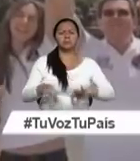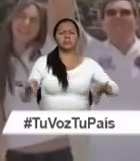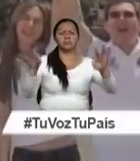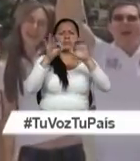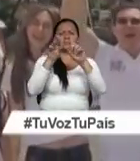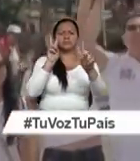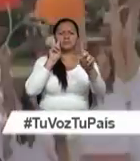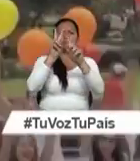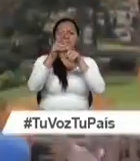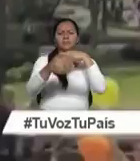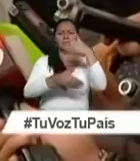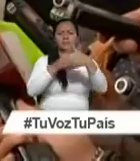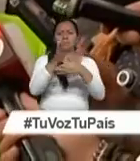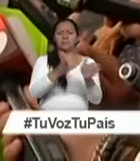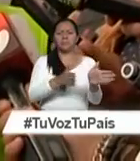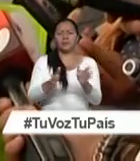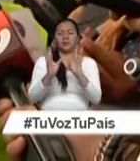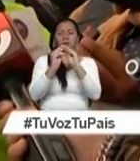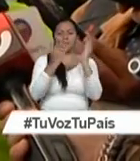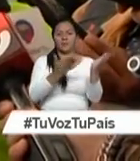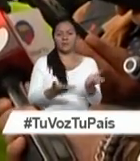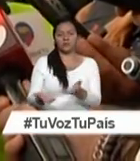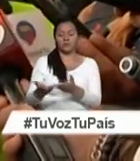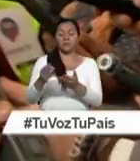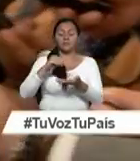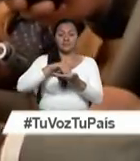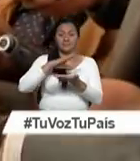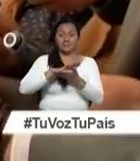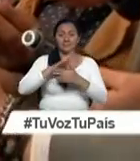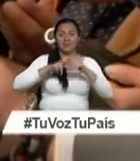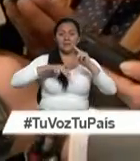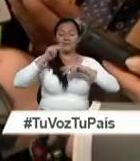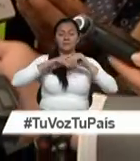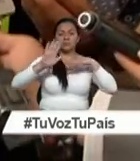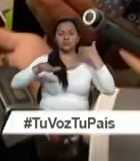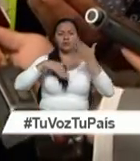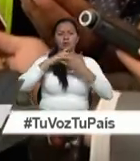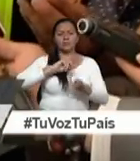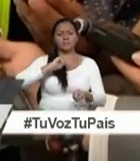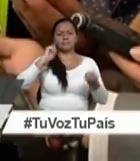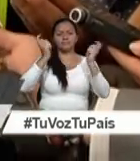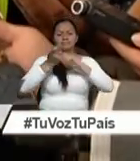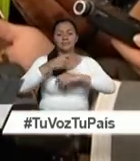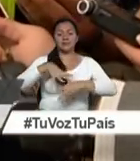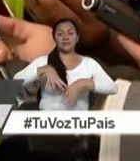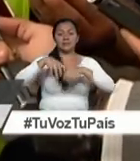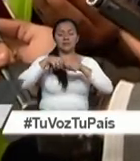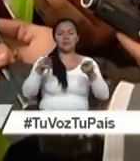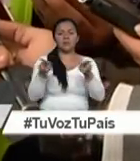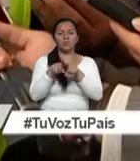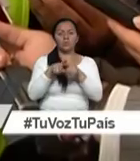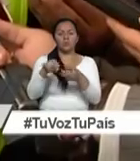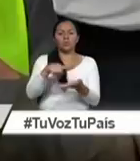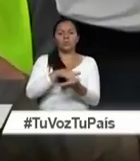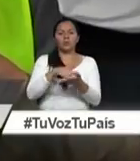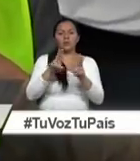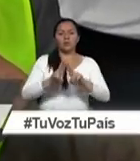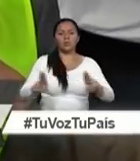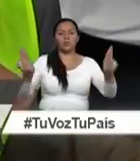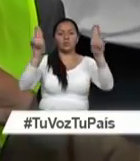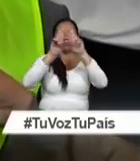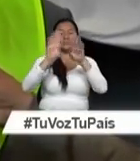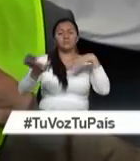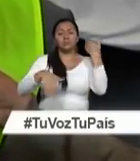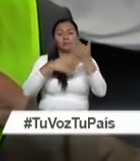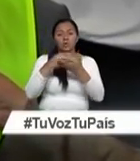en el proceso inicial del evento. Hemos adecuado el edificio para que se convierta en una sede exactamente igual a la que hay en Nueva York de las Naciones Unidas. Están todos